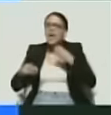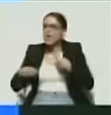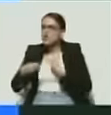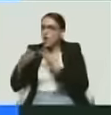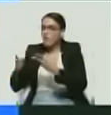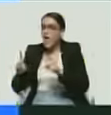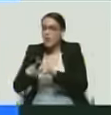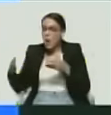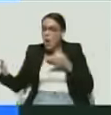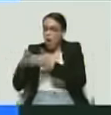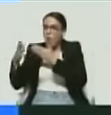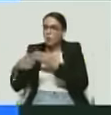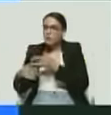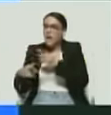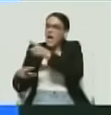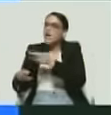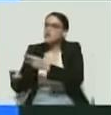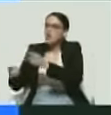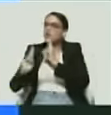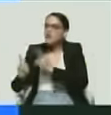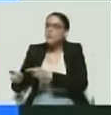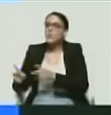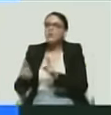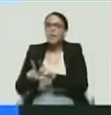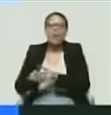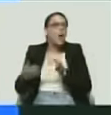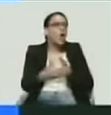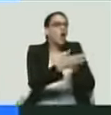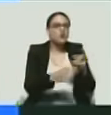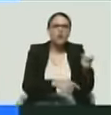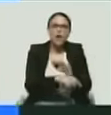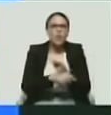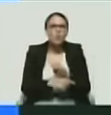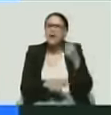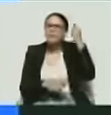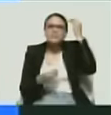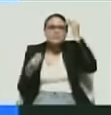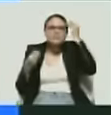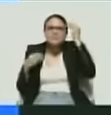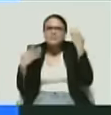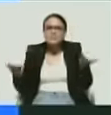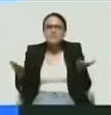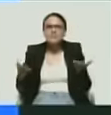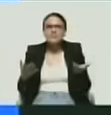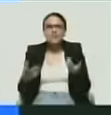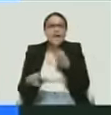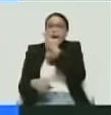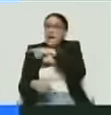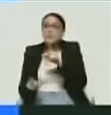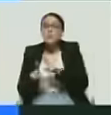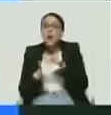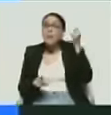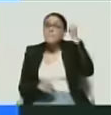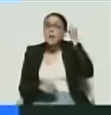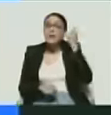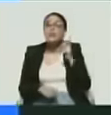el objetivo de obtener rédito político? ¿En qué cabeza? Si no es una mente torcida, criminal.